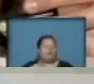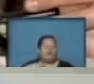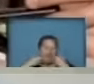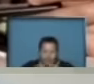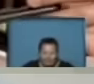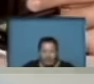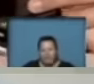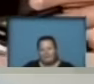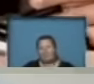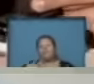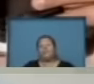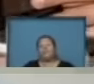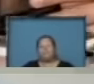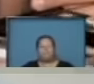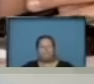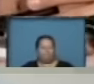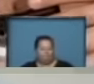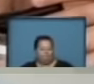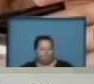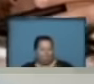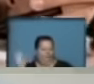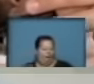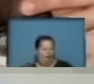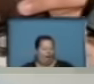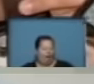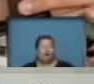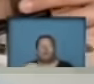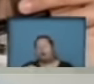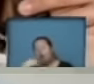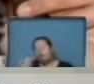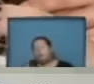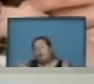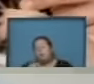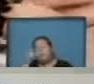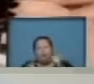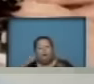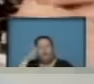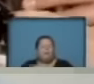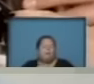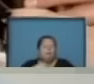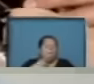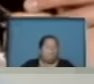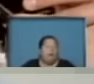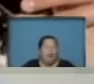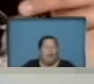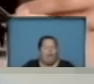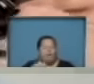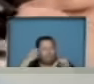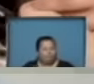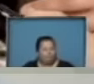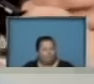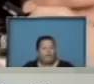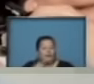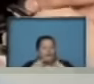esa situación lo que hizo es provocar el movimiento, y la otra, y puede haber un montón de gente que haya ido con la vocación de